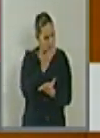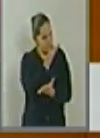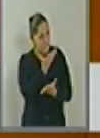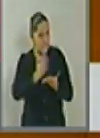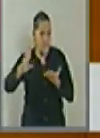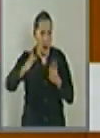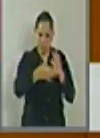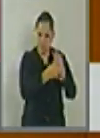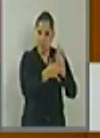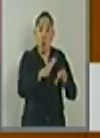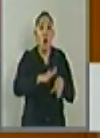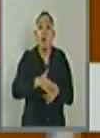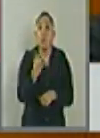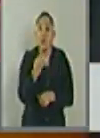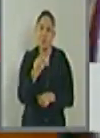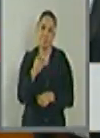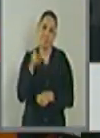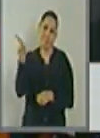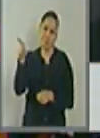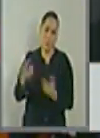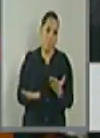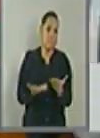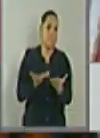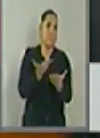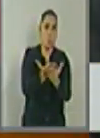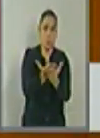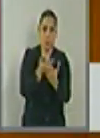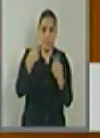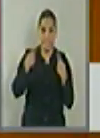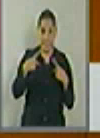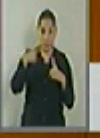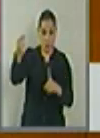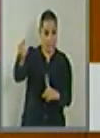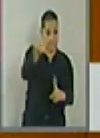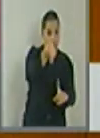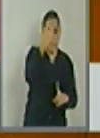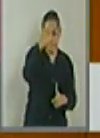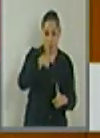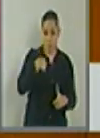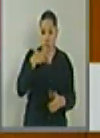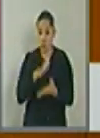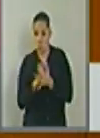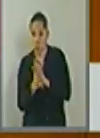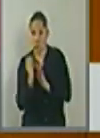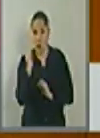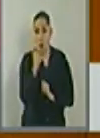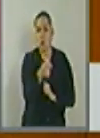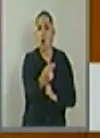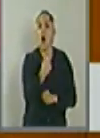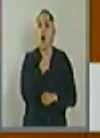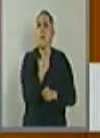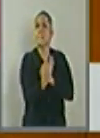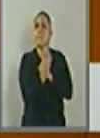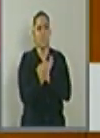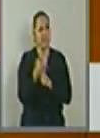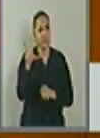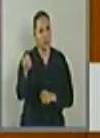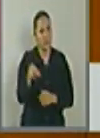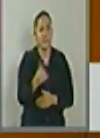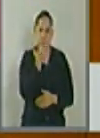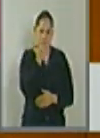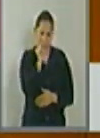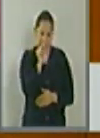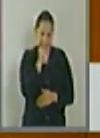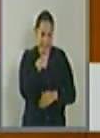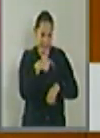proponer a quien lo vigile para que no cometa actos de corrupción. Voy a extender un ratito, vuelvo a poner el